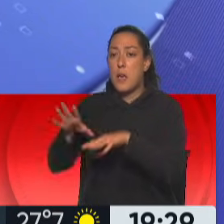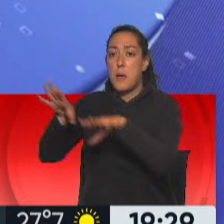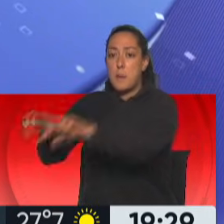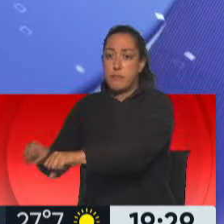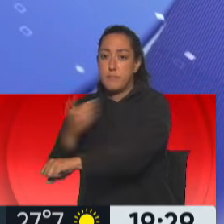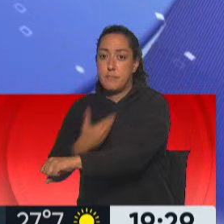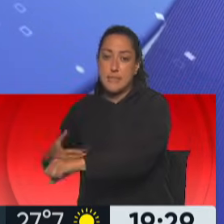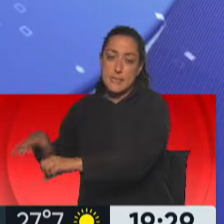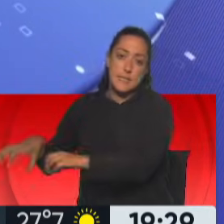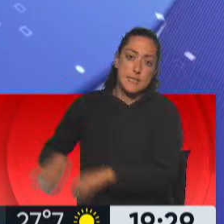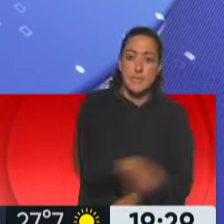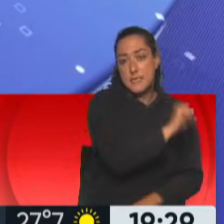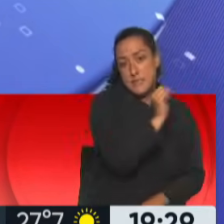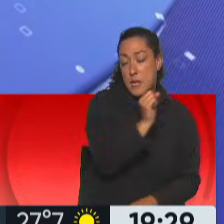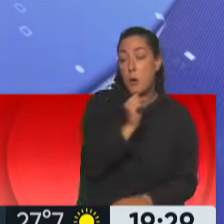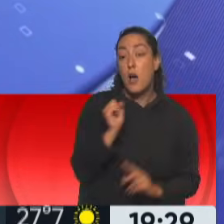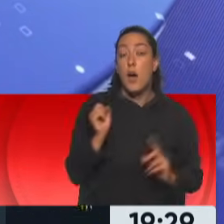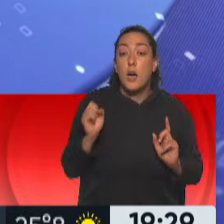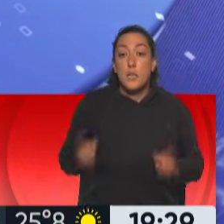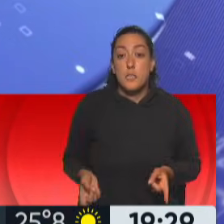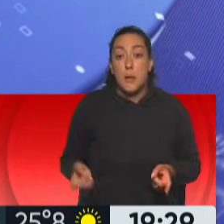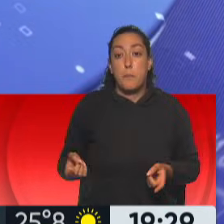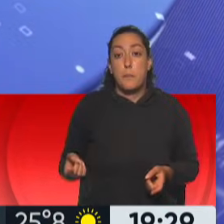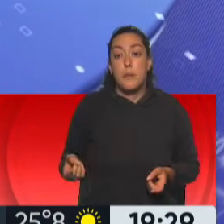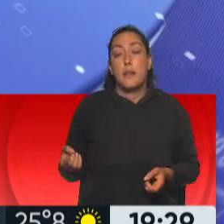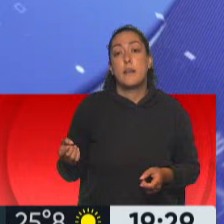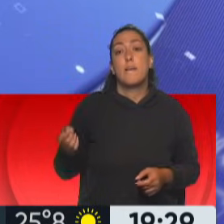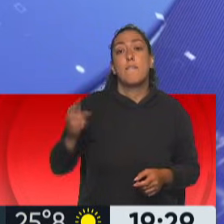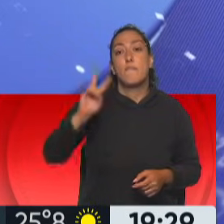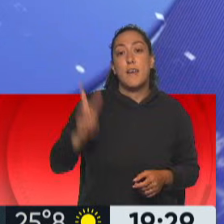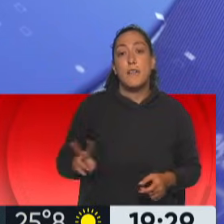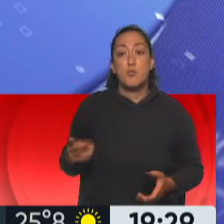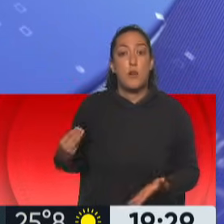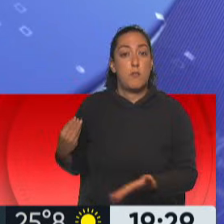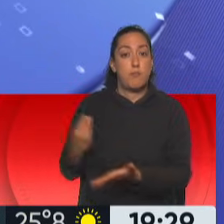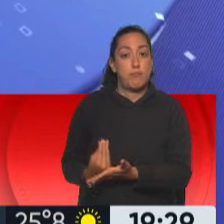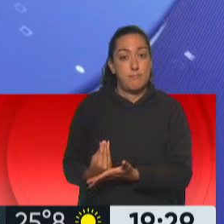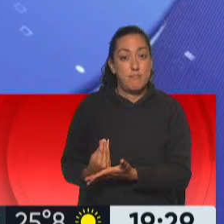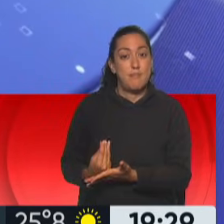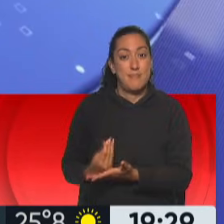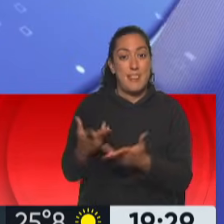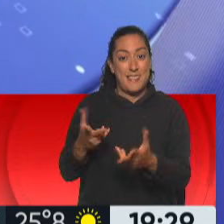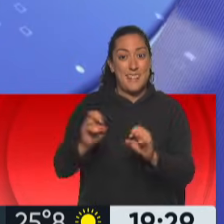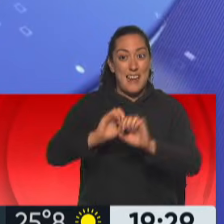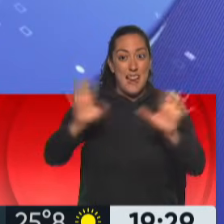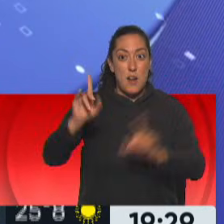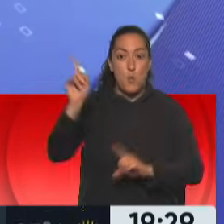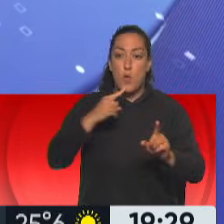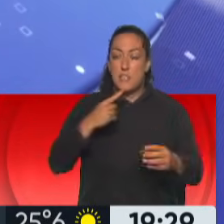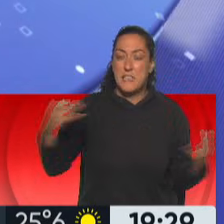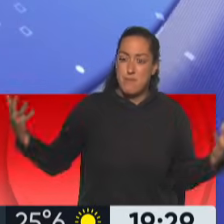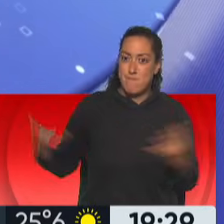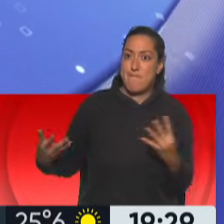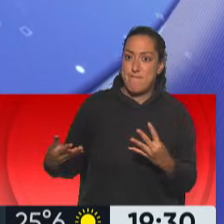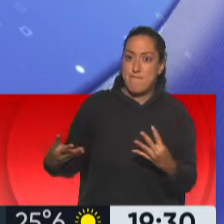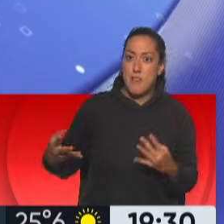a Maduro, y allí lo que decía el representante de Venezuela, clarísimo. Exacto, sí, de hecho algunos titulaban una batalla campal, ¿no? Porque por supuesto